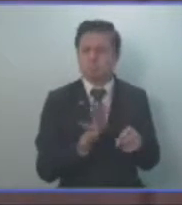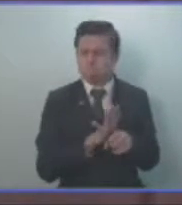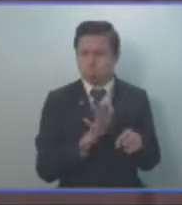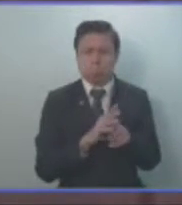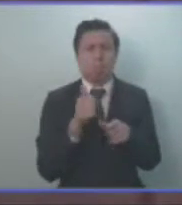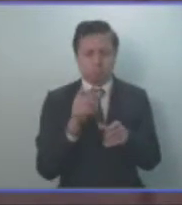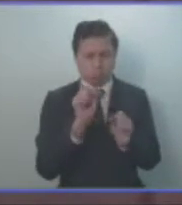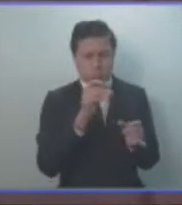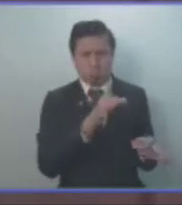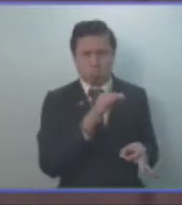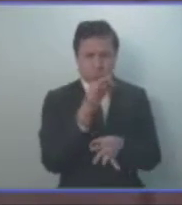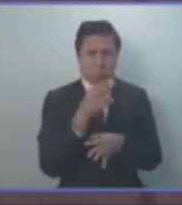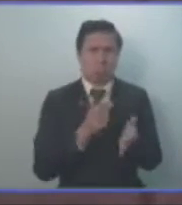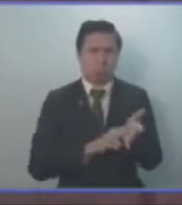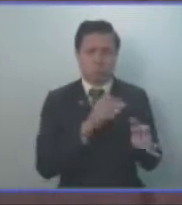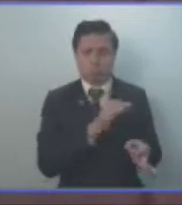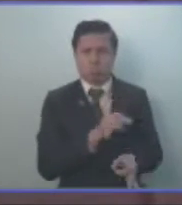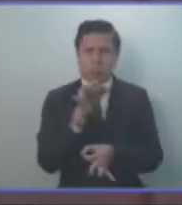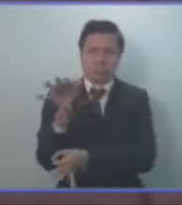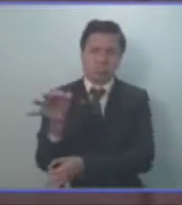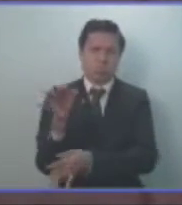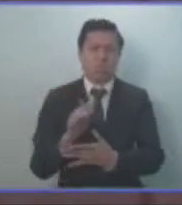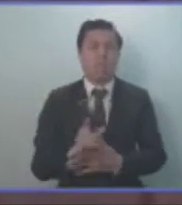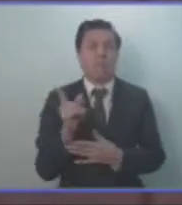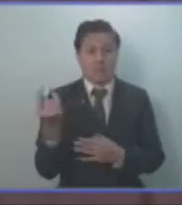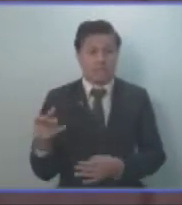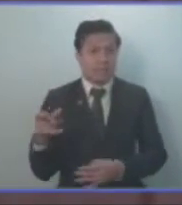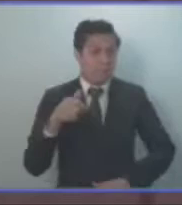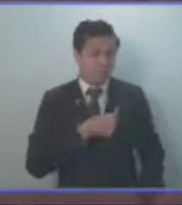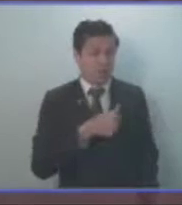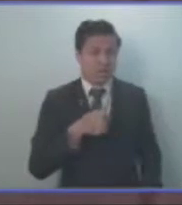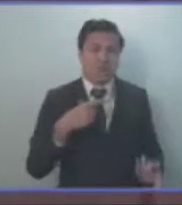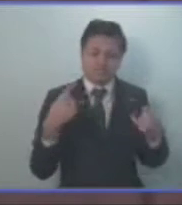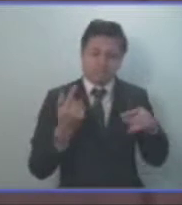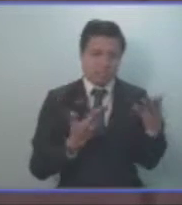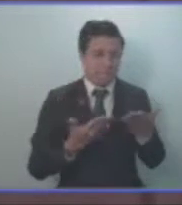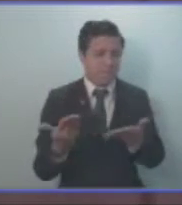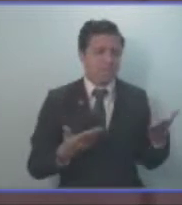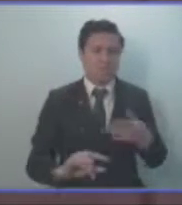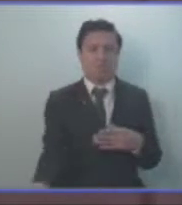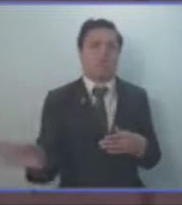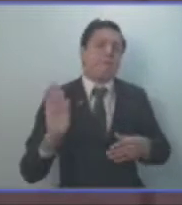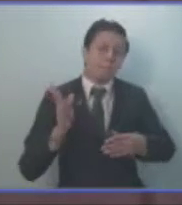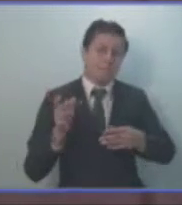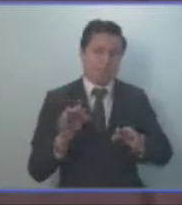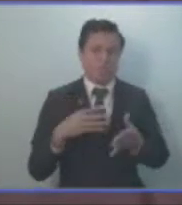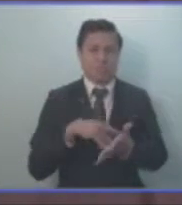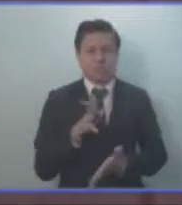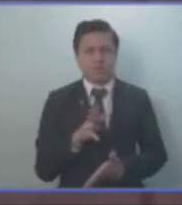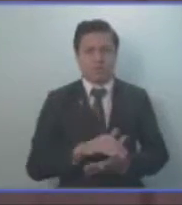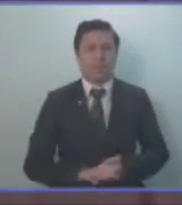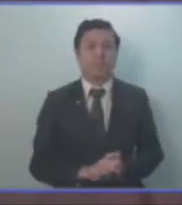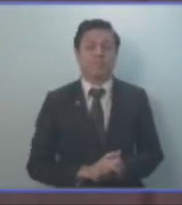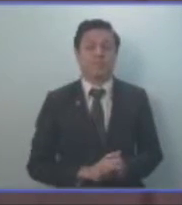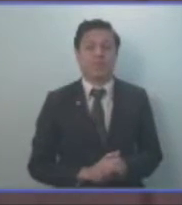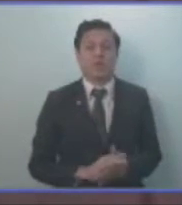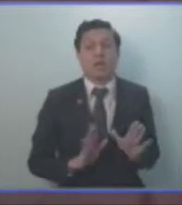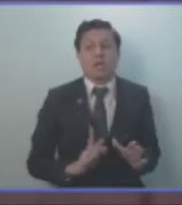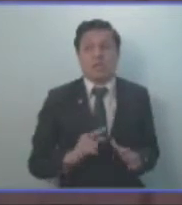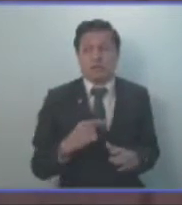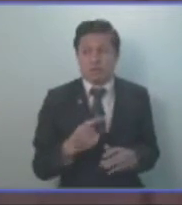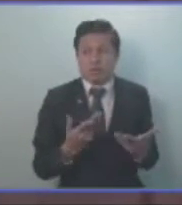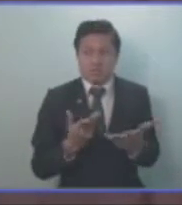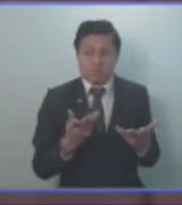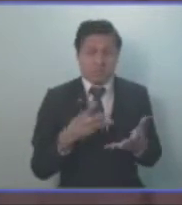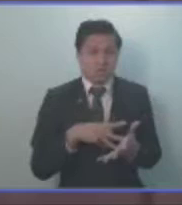para ser calificados como concesionarios o prestatarios. Romano 3. Que en la práctica muchos operadores del